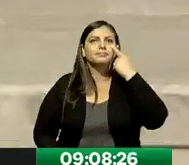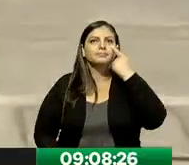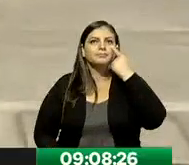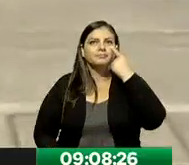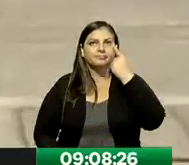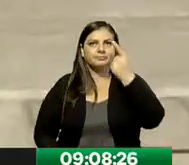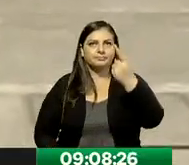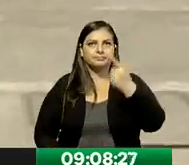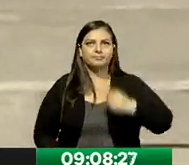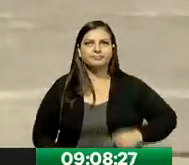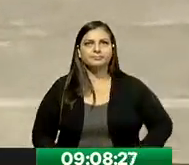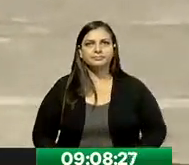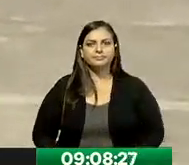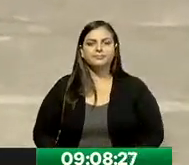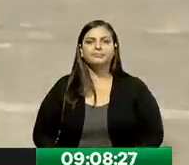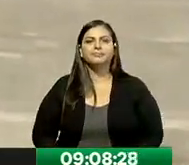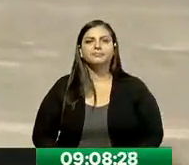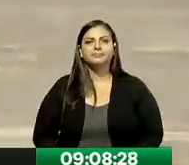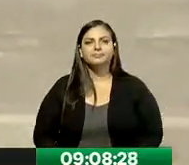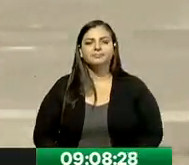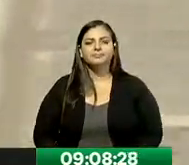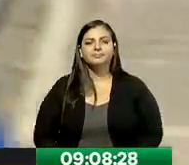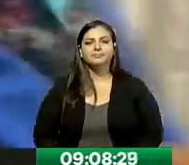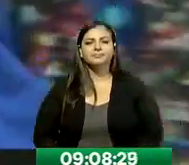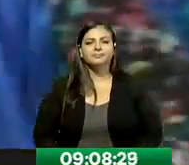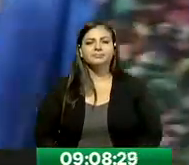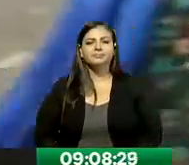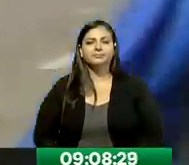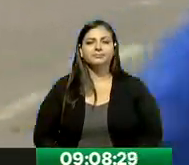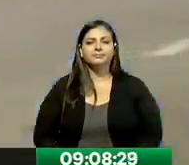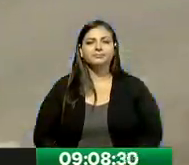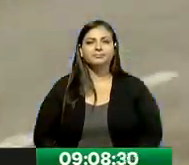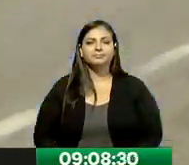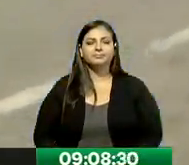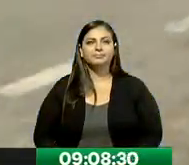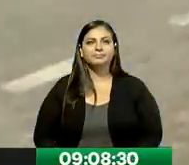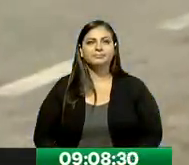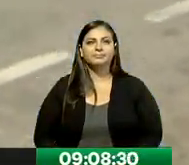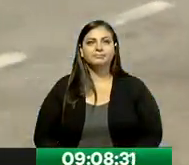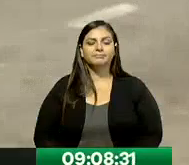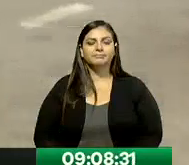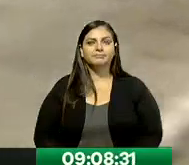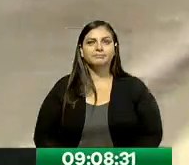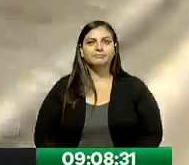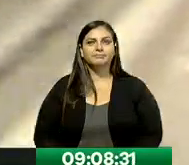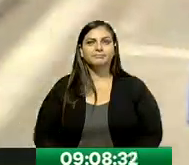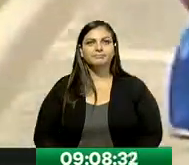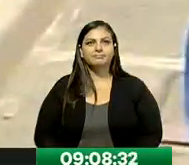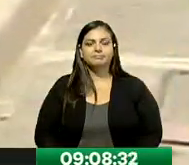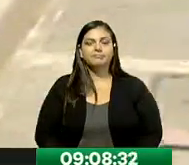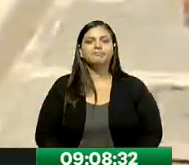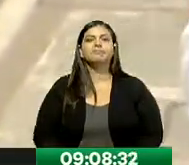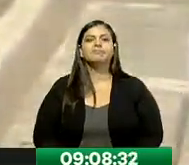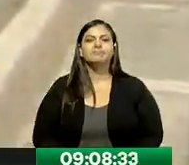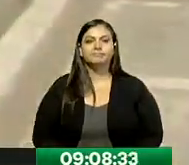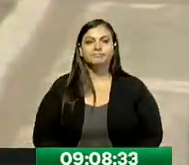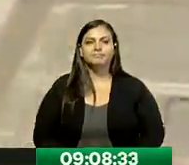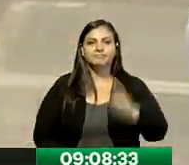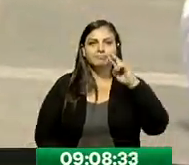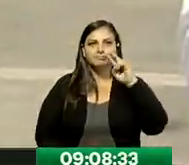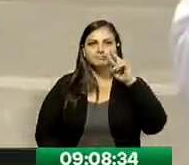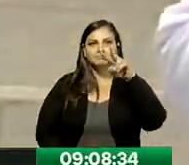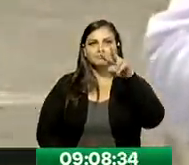controlando el accionar de la delincuencia. También existen, por ejemplo, los señores que forman parte de los gremios